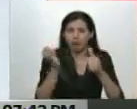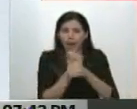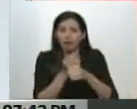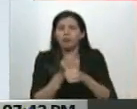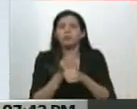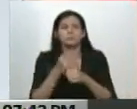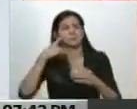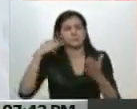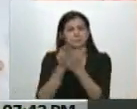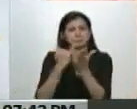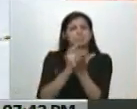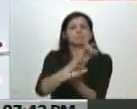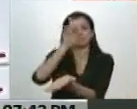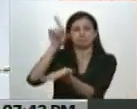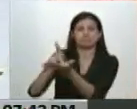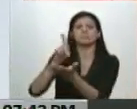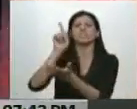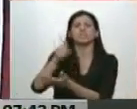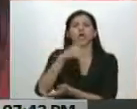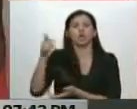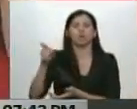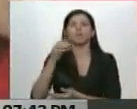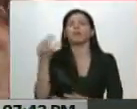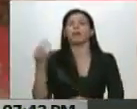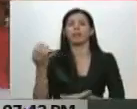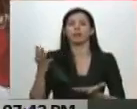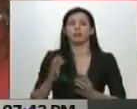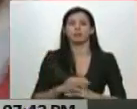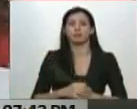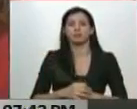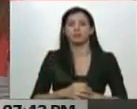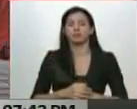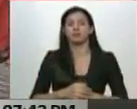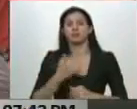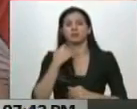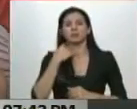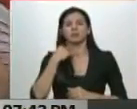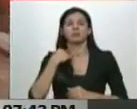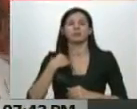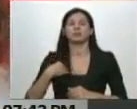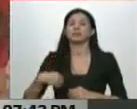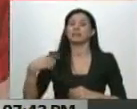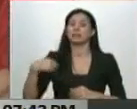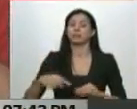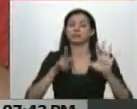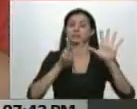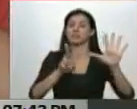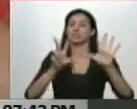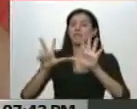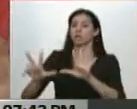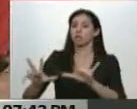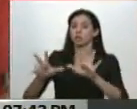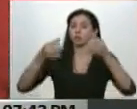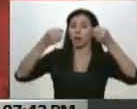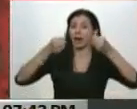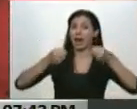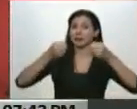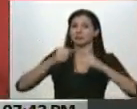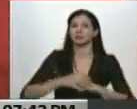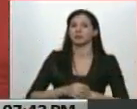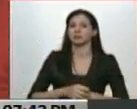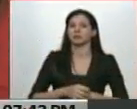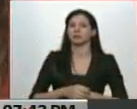verificar si esto es verdad o esto es mentira. Nosotros aquí contamos 78 recintos que